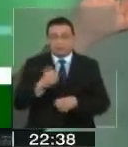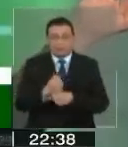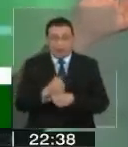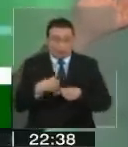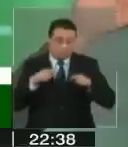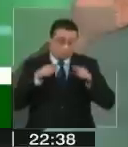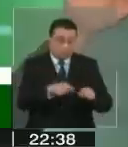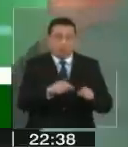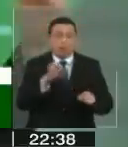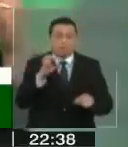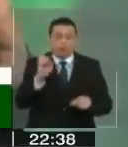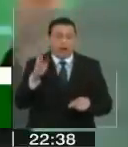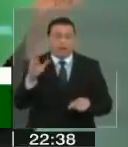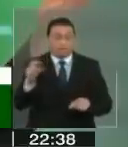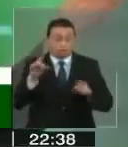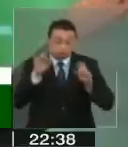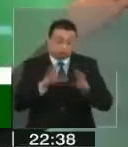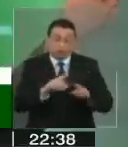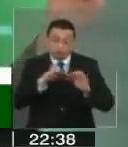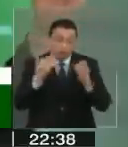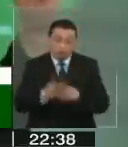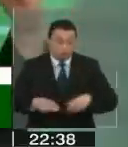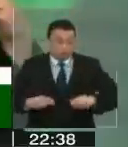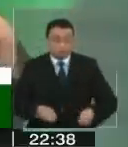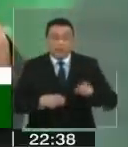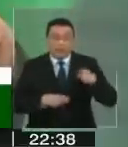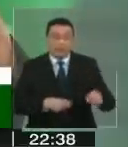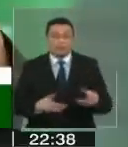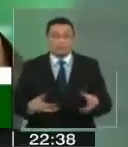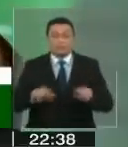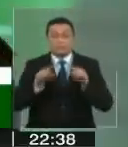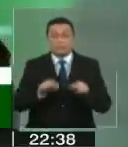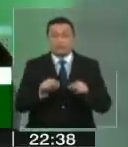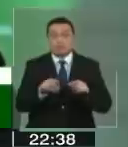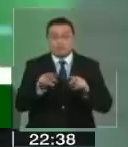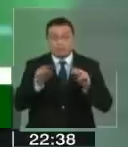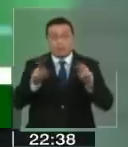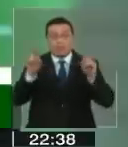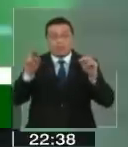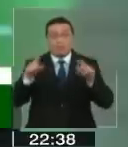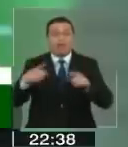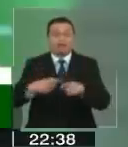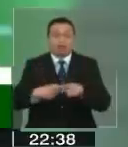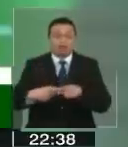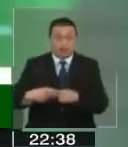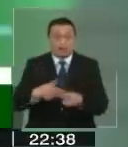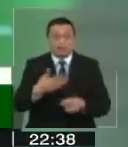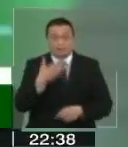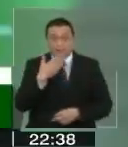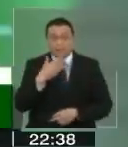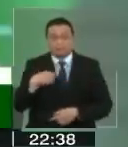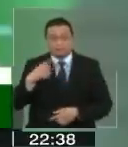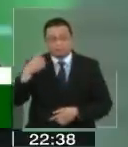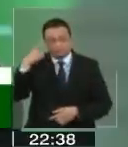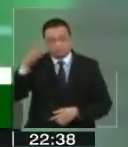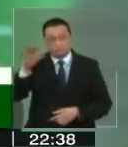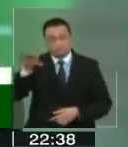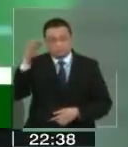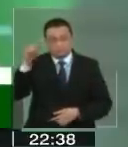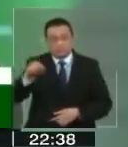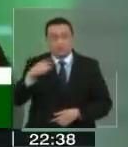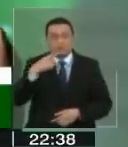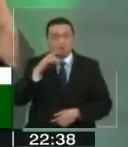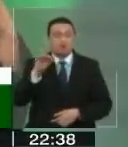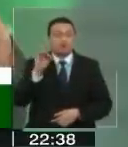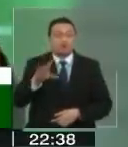Pablo. Trabajo para Pablo y ahí se convierte en un tema también social, porque no hemos dado cuenta que la mayoría, no solo